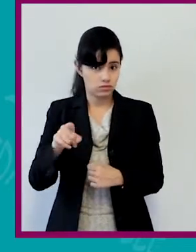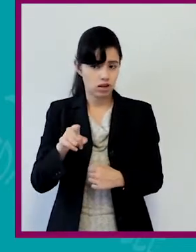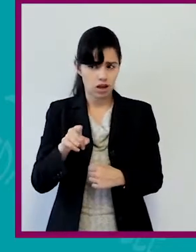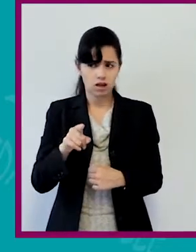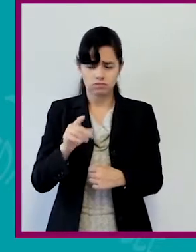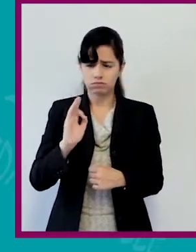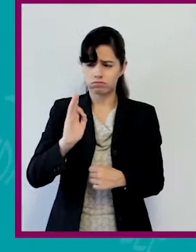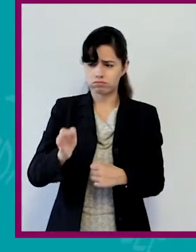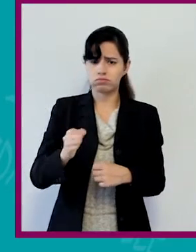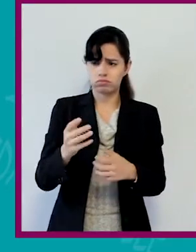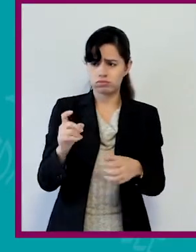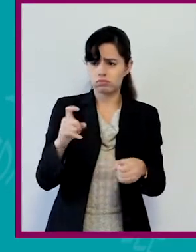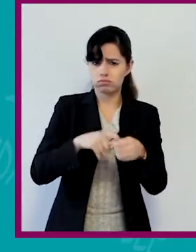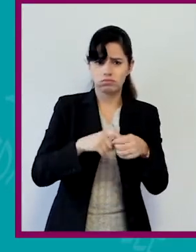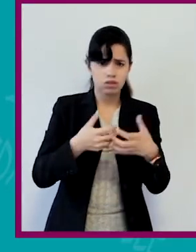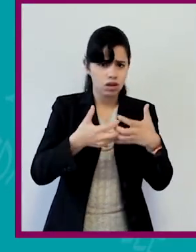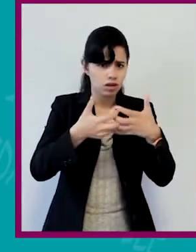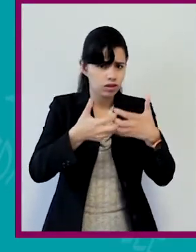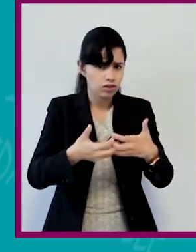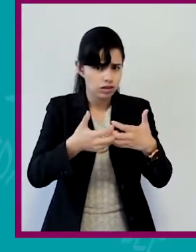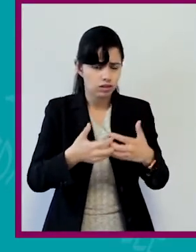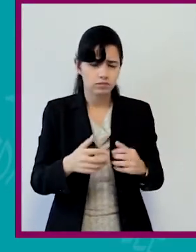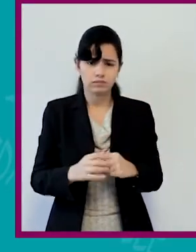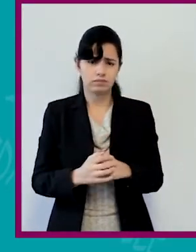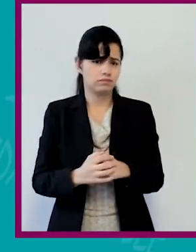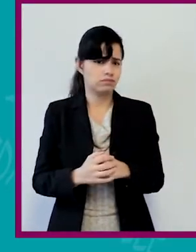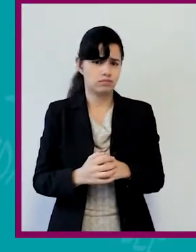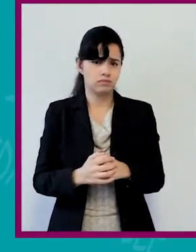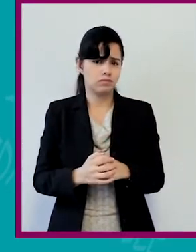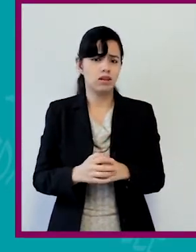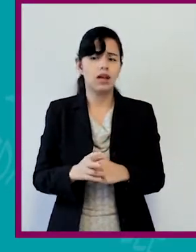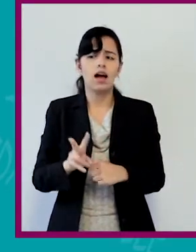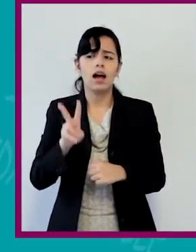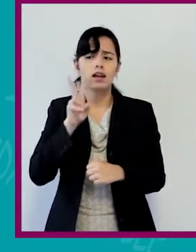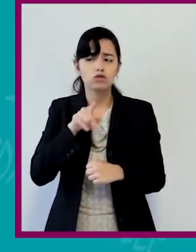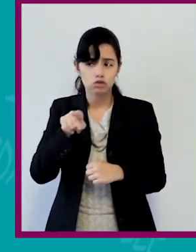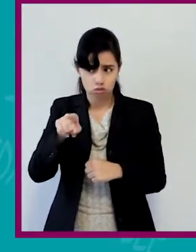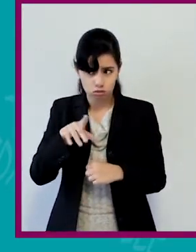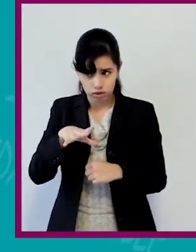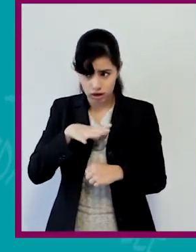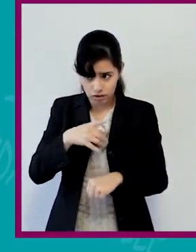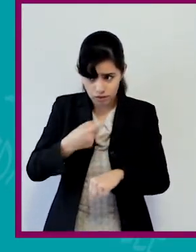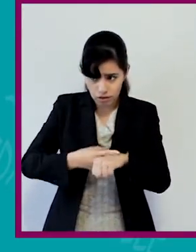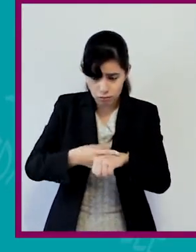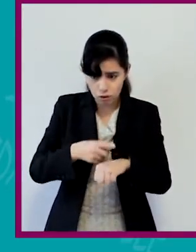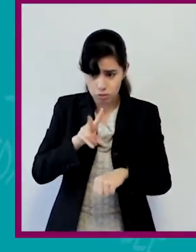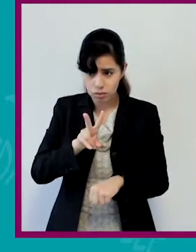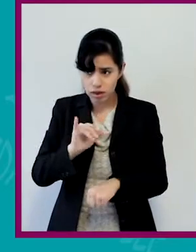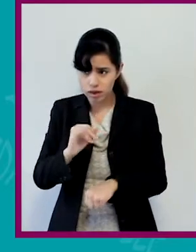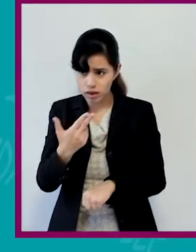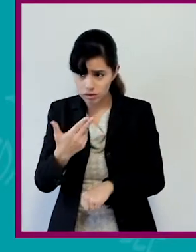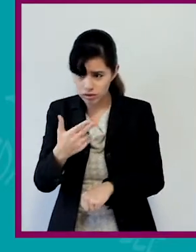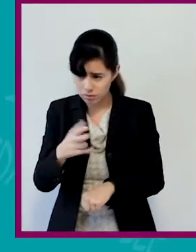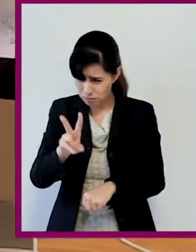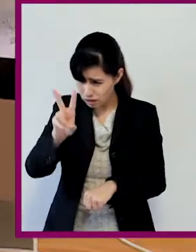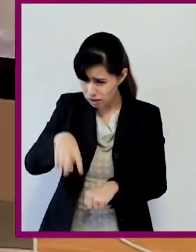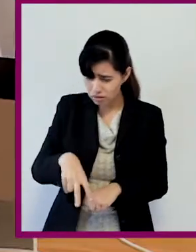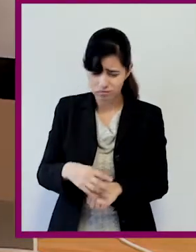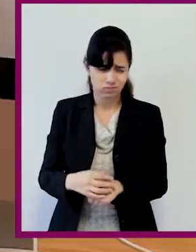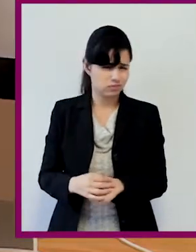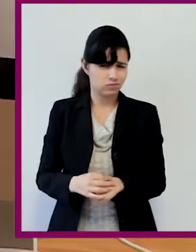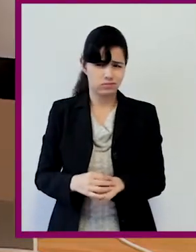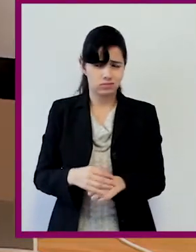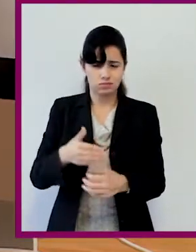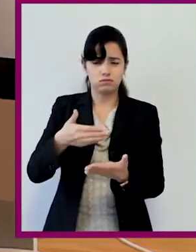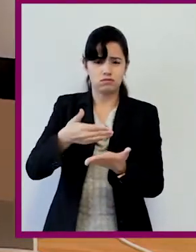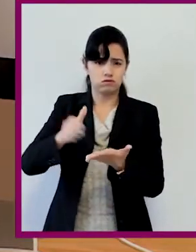les hacen confesar si tienen VIH para no contratarlas o las despiden del trabajo. En